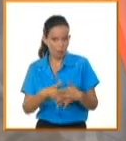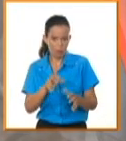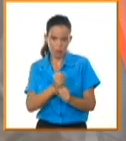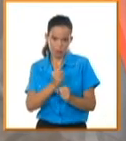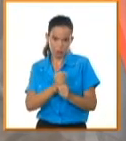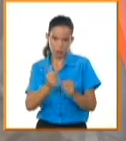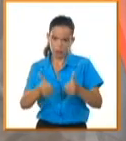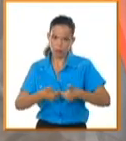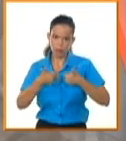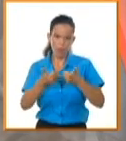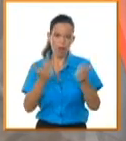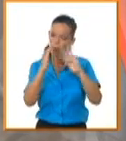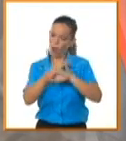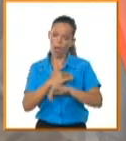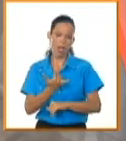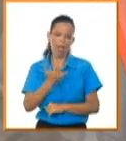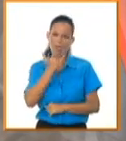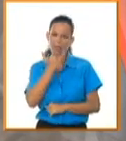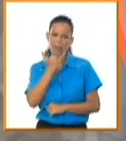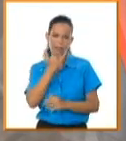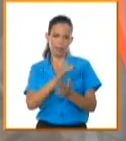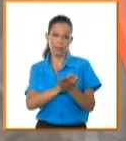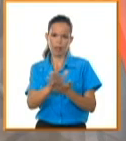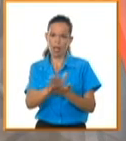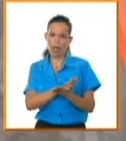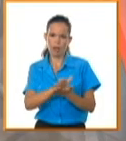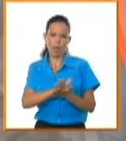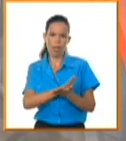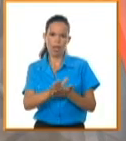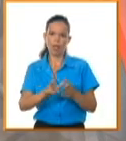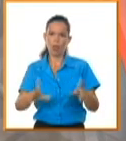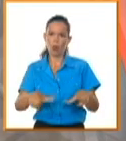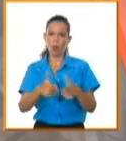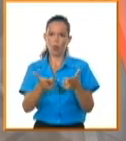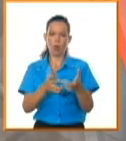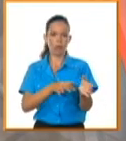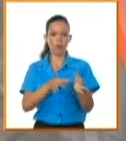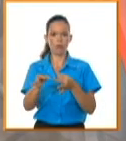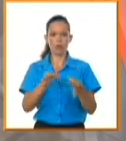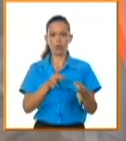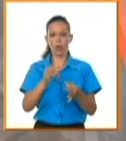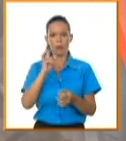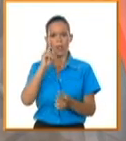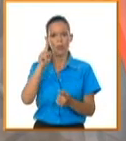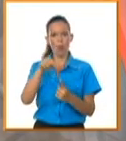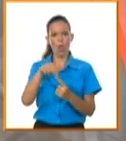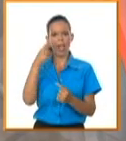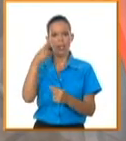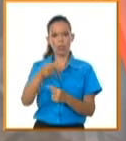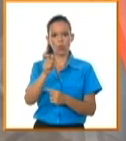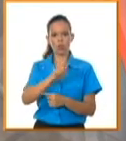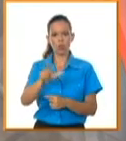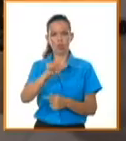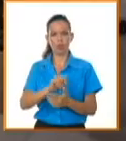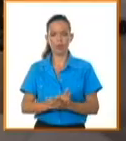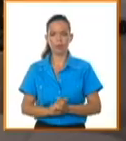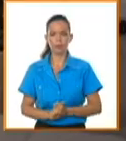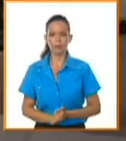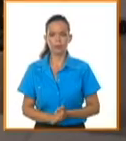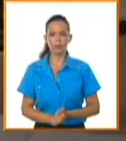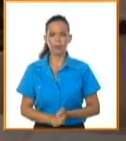Para nada la Fuente su su objeto social al cual él está diseñado para trabajar bueno